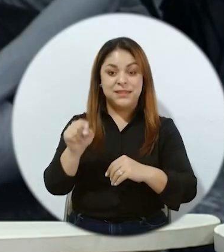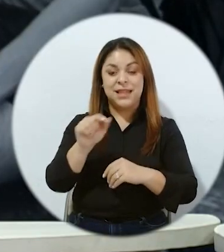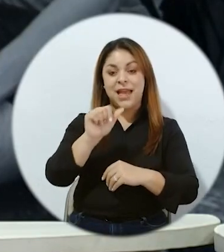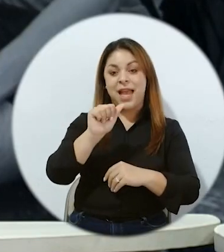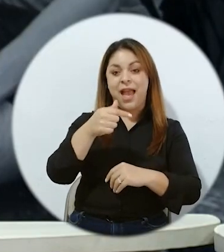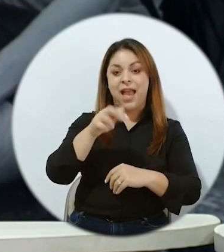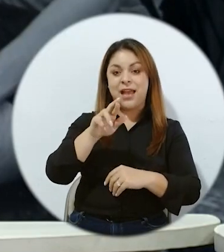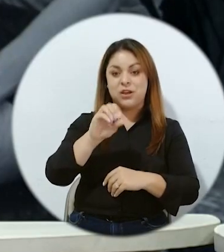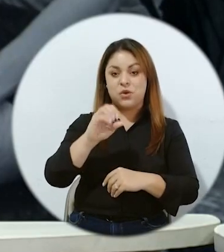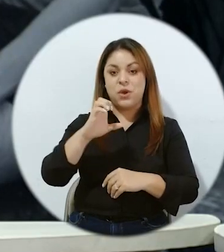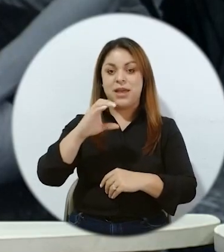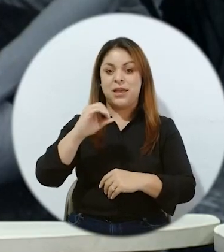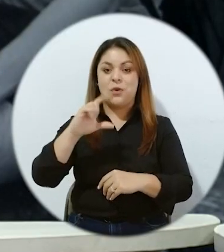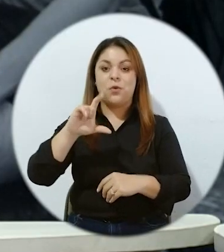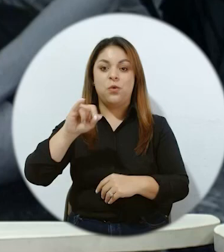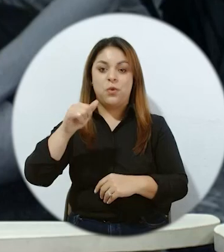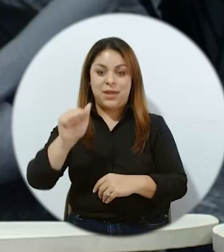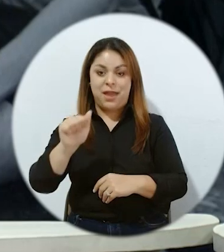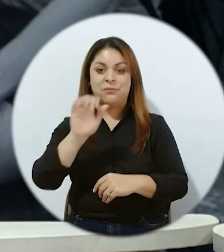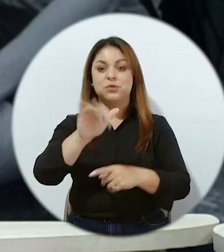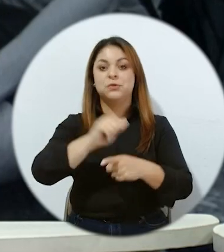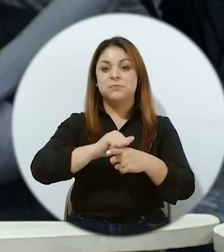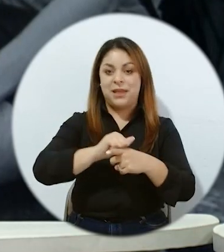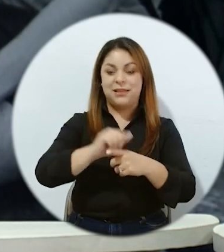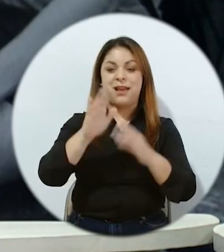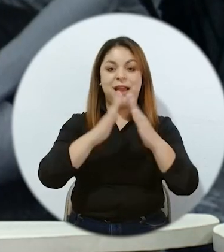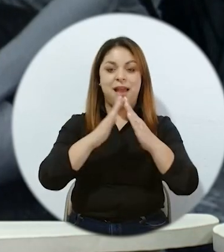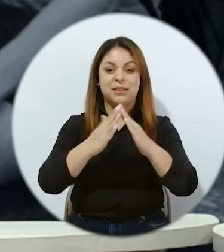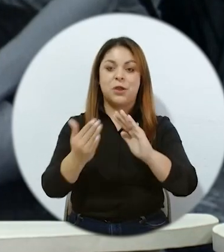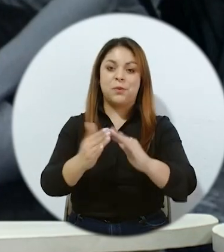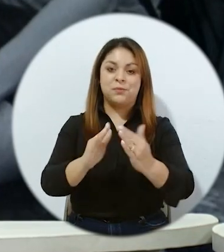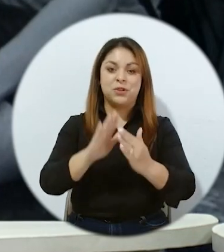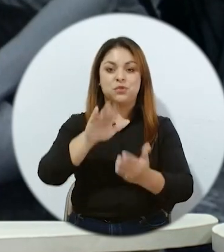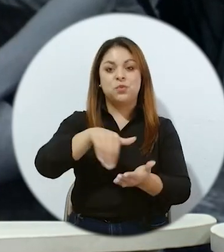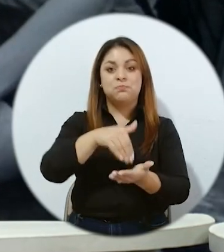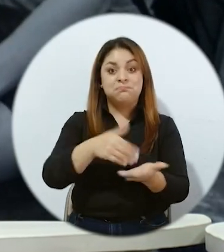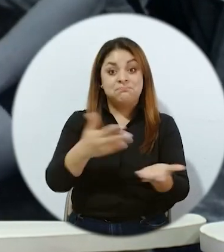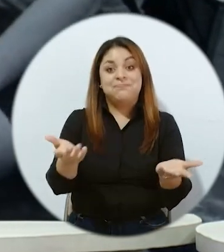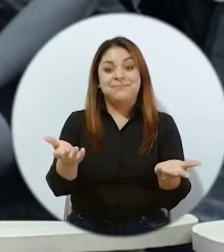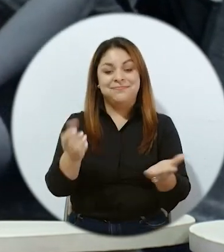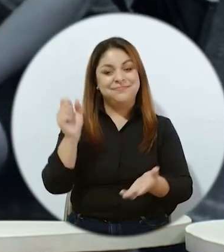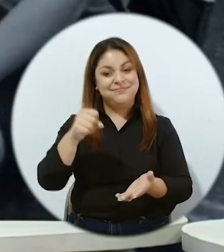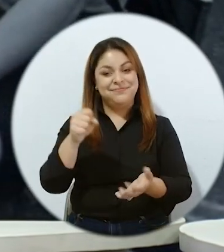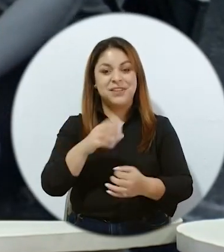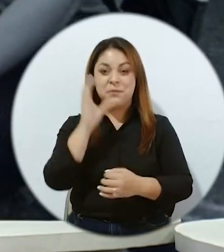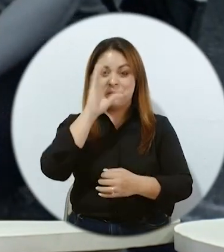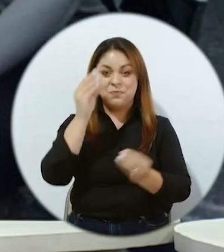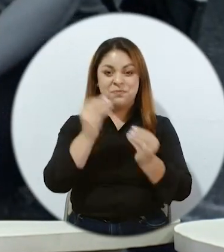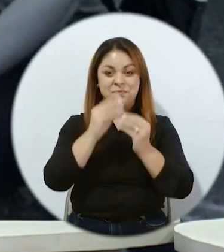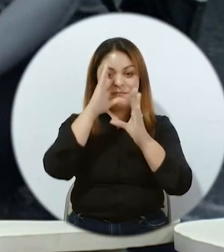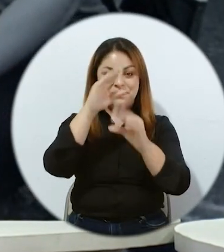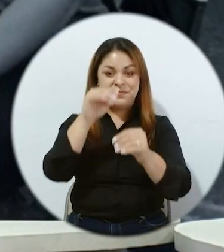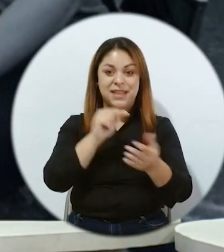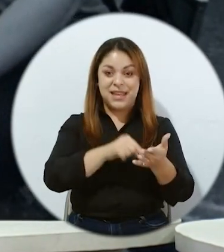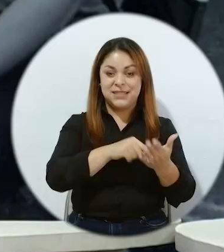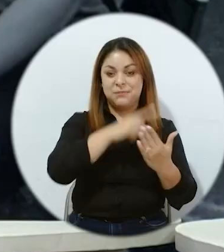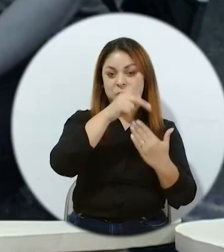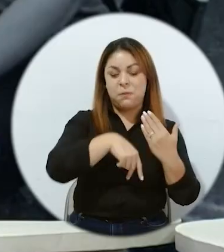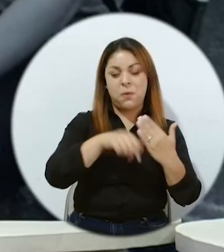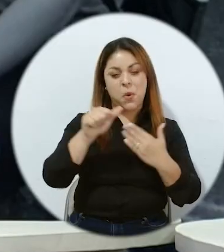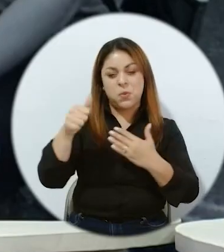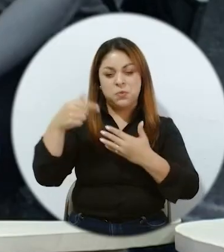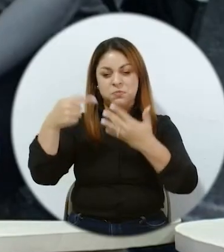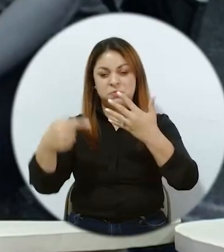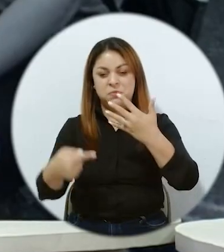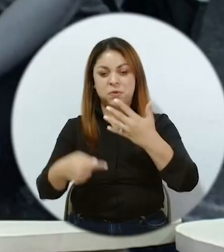la agroecología y practicarla en sus casas, en sus comunidades y en sus cantones, ¿por qué no? Busque más información sobre este y otros programas